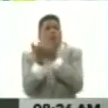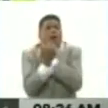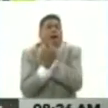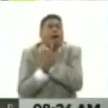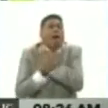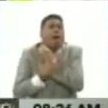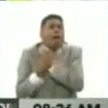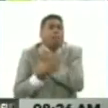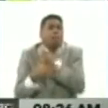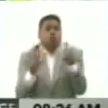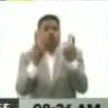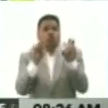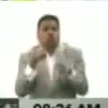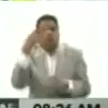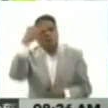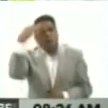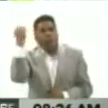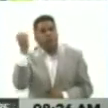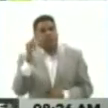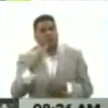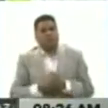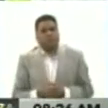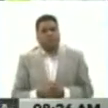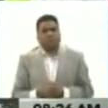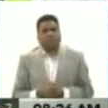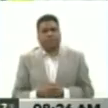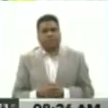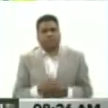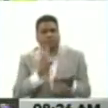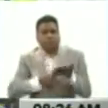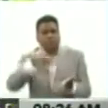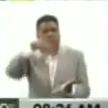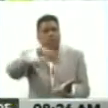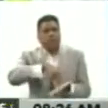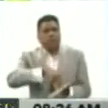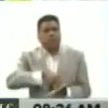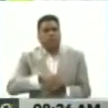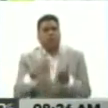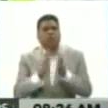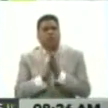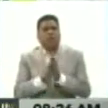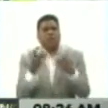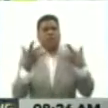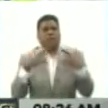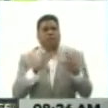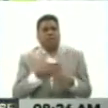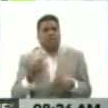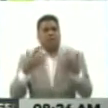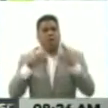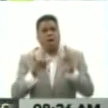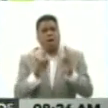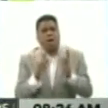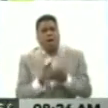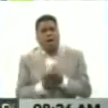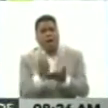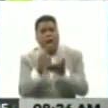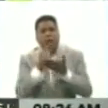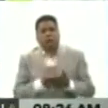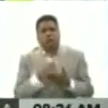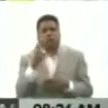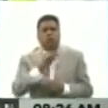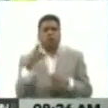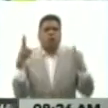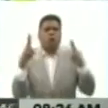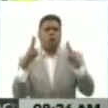olvida. Y me levantó de ahí y me dijo que en qué quería que me ayudara. Yo le dije, lo único que le pedí fue que no me diera casa porque